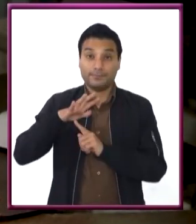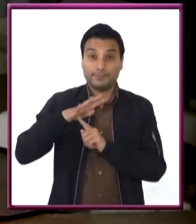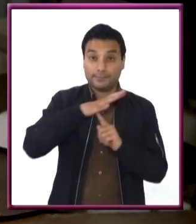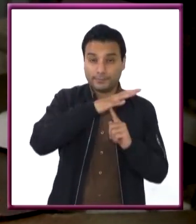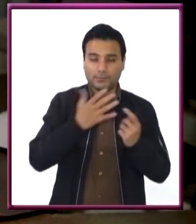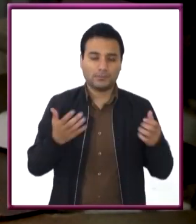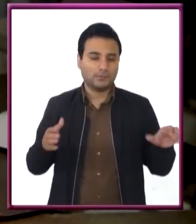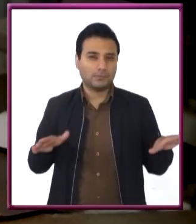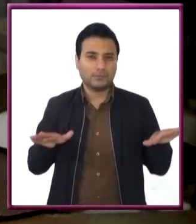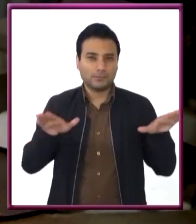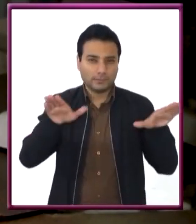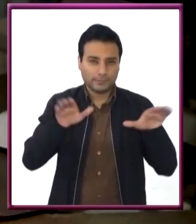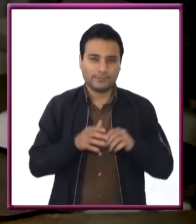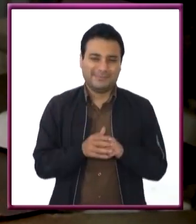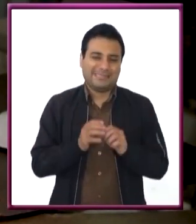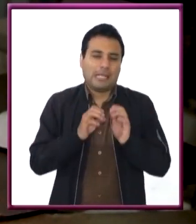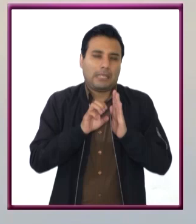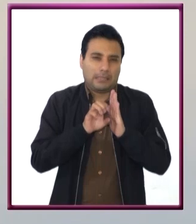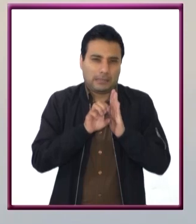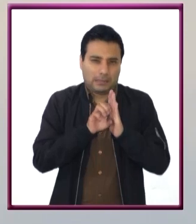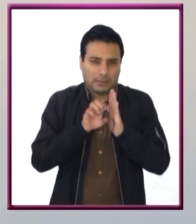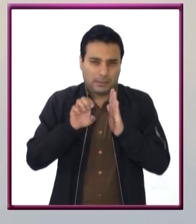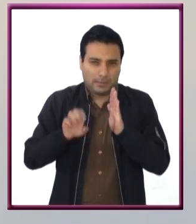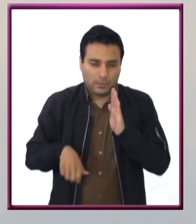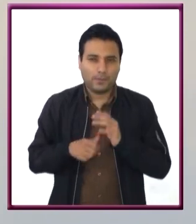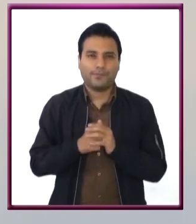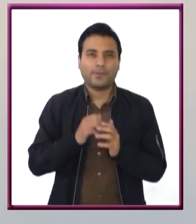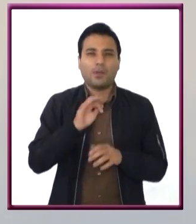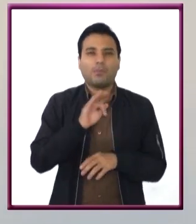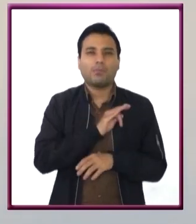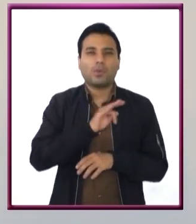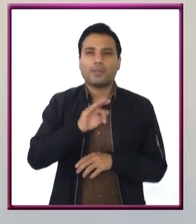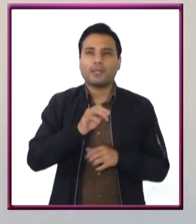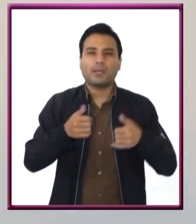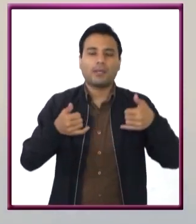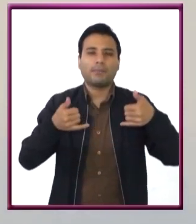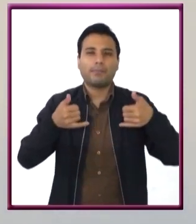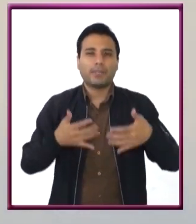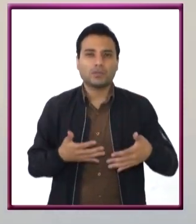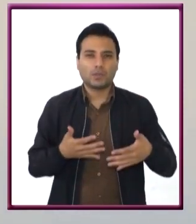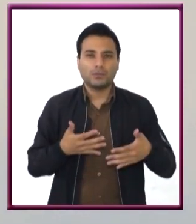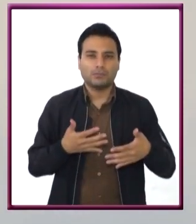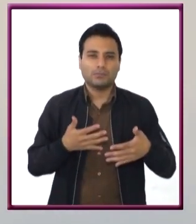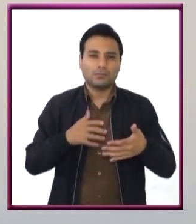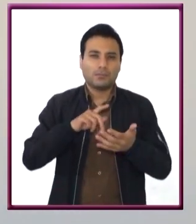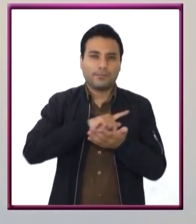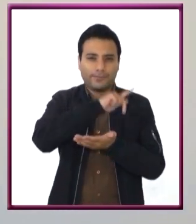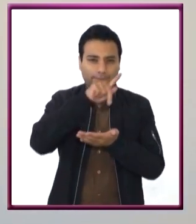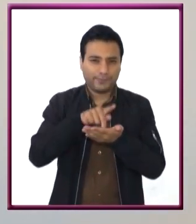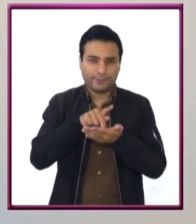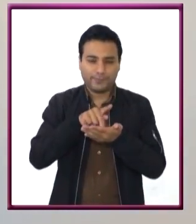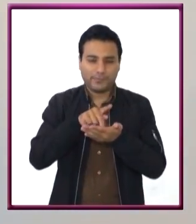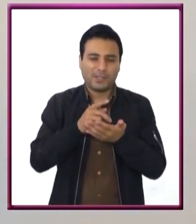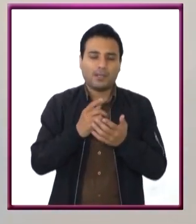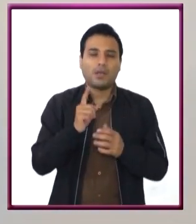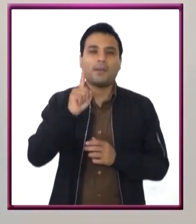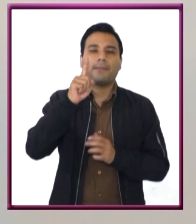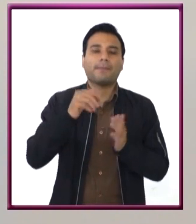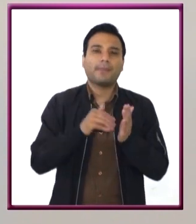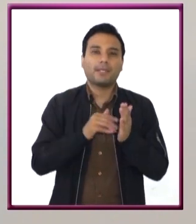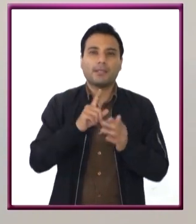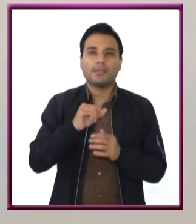está calculada, por poner un ejemplo, para resistir una determinada estructura 1000